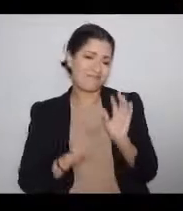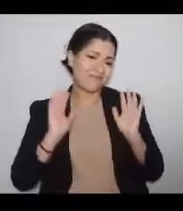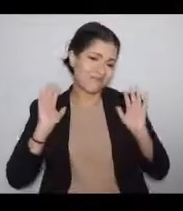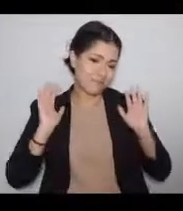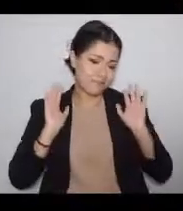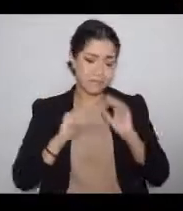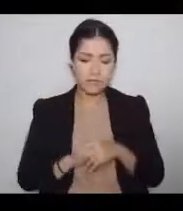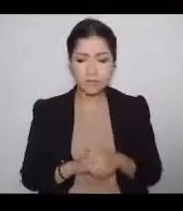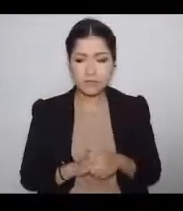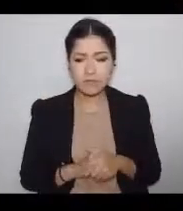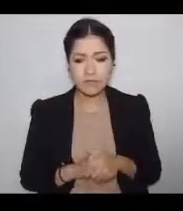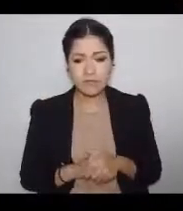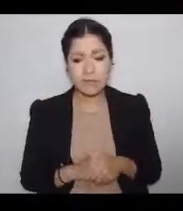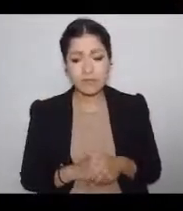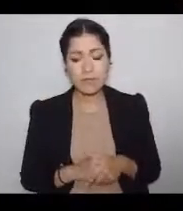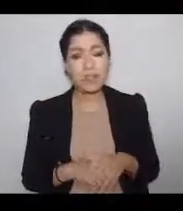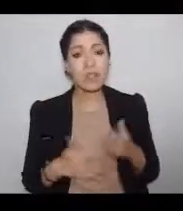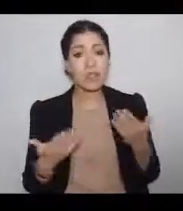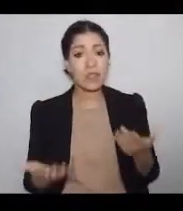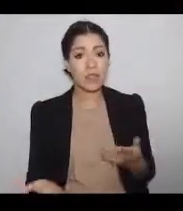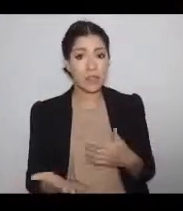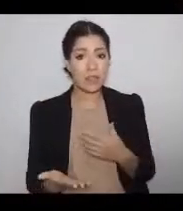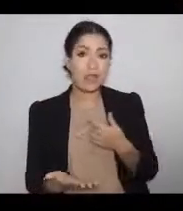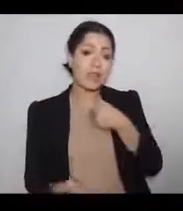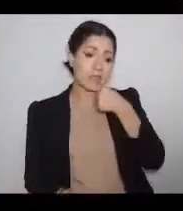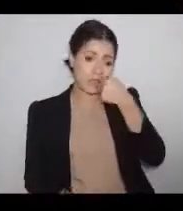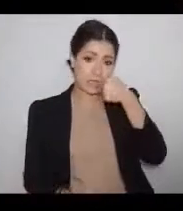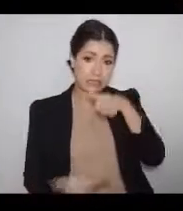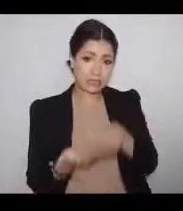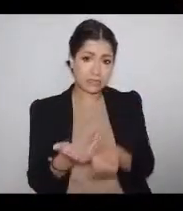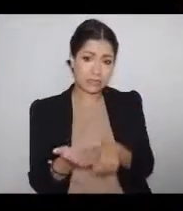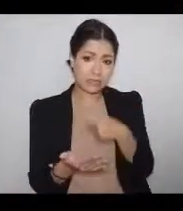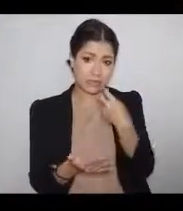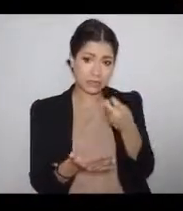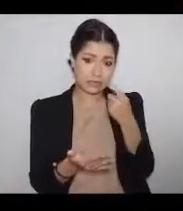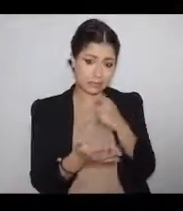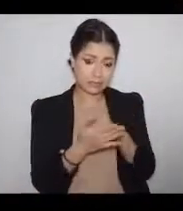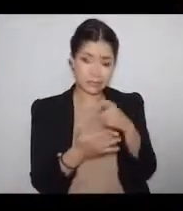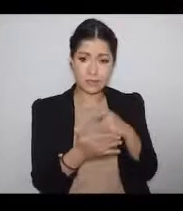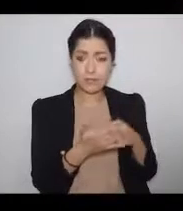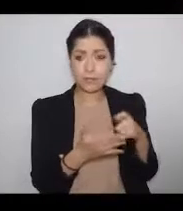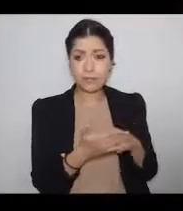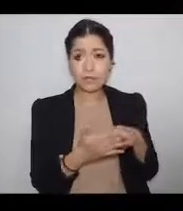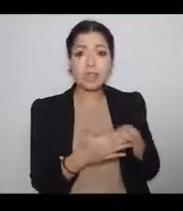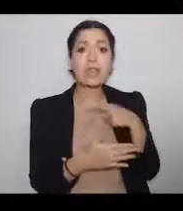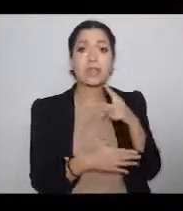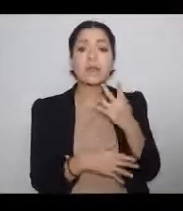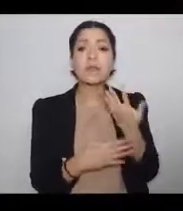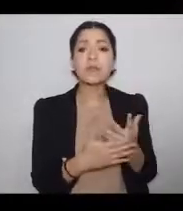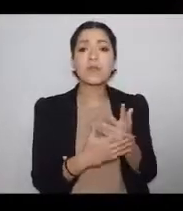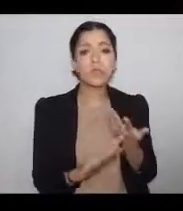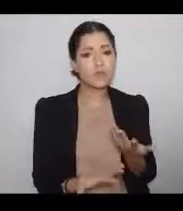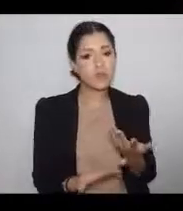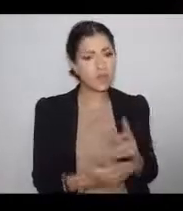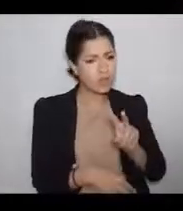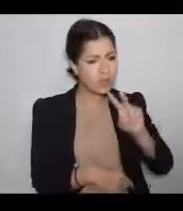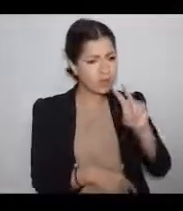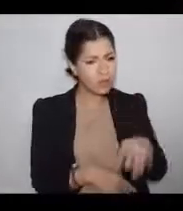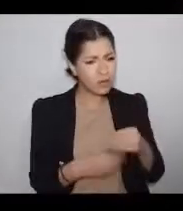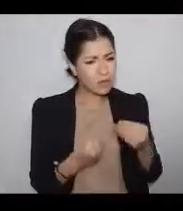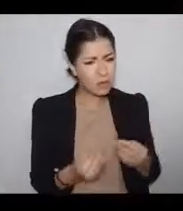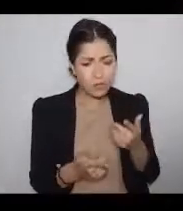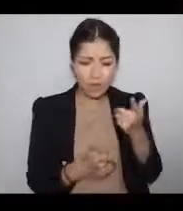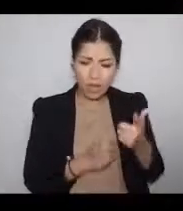Me velocité al escribir esa carta. En cambio, tú te viste demasiado lento para darle un premio